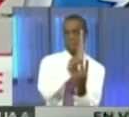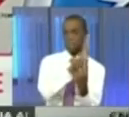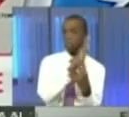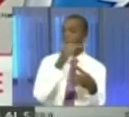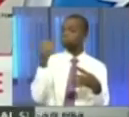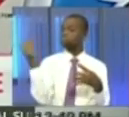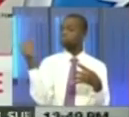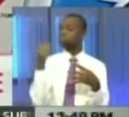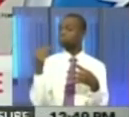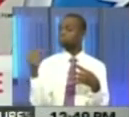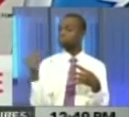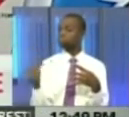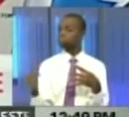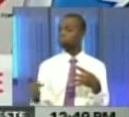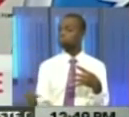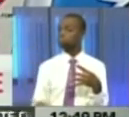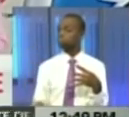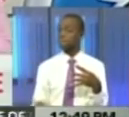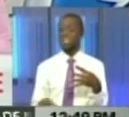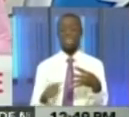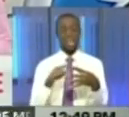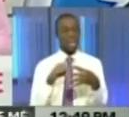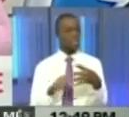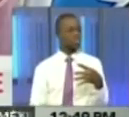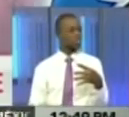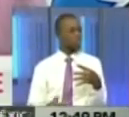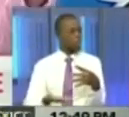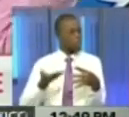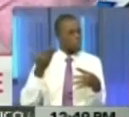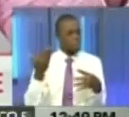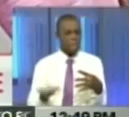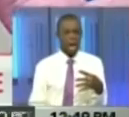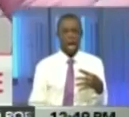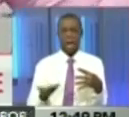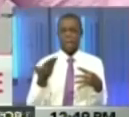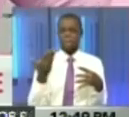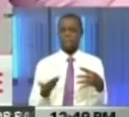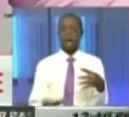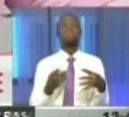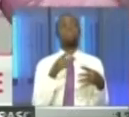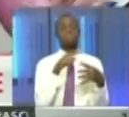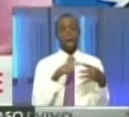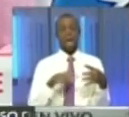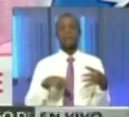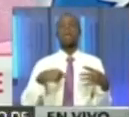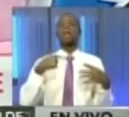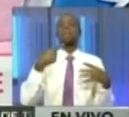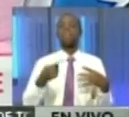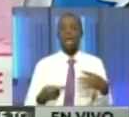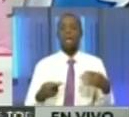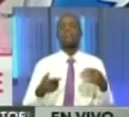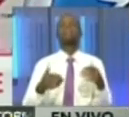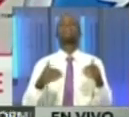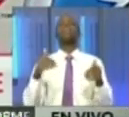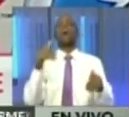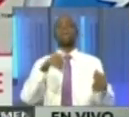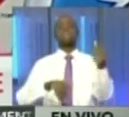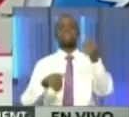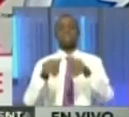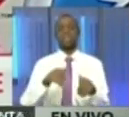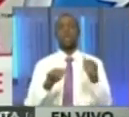cuatro condiciones que son fundamentales para llevar a cabo este medio de participación establecido en la